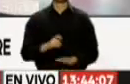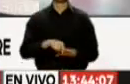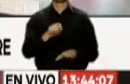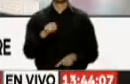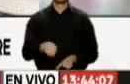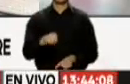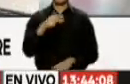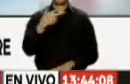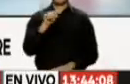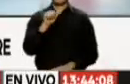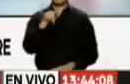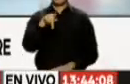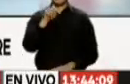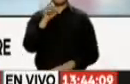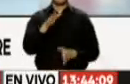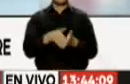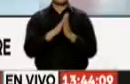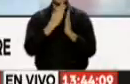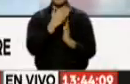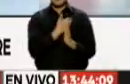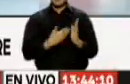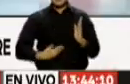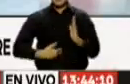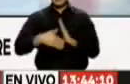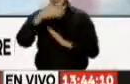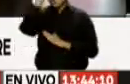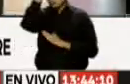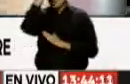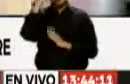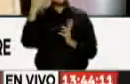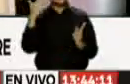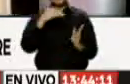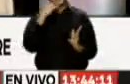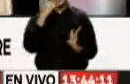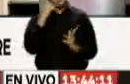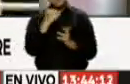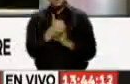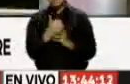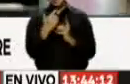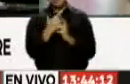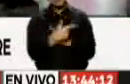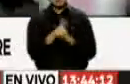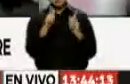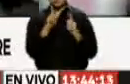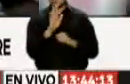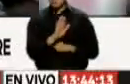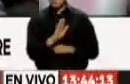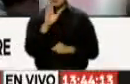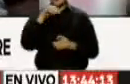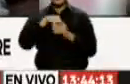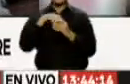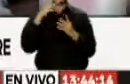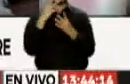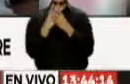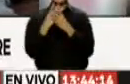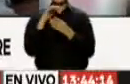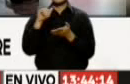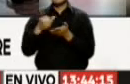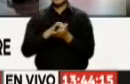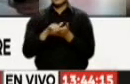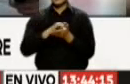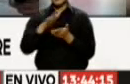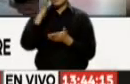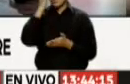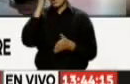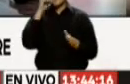de Joaquín El Chapo Guzmán pidió al presidente Donald Trump que haga algo para la liberación de su cliente, quien permanece detenido en Nueva York,